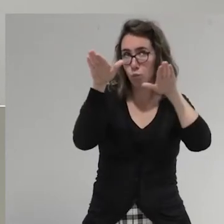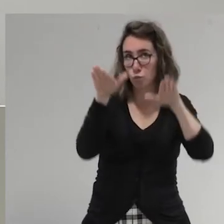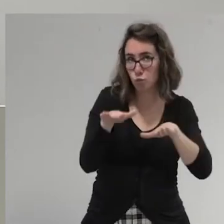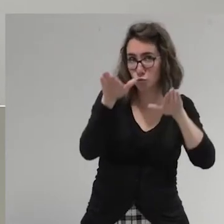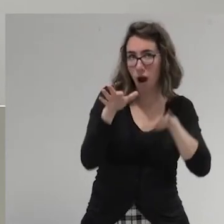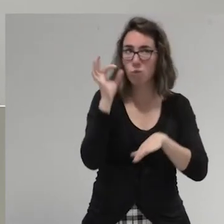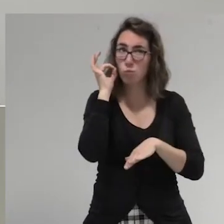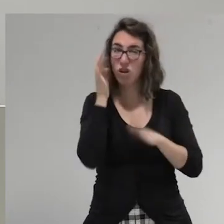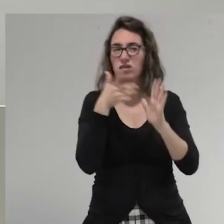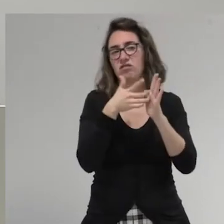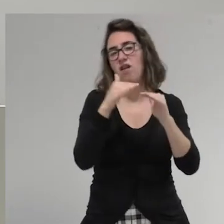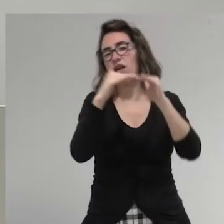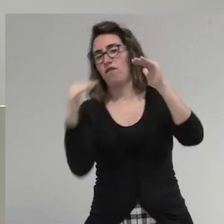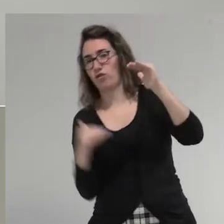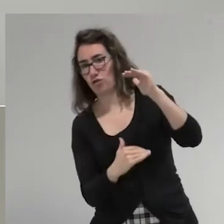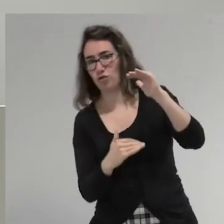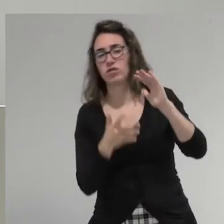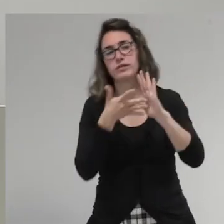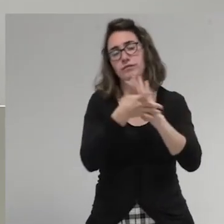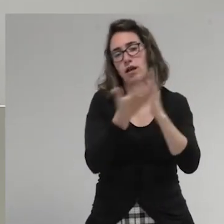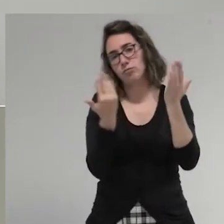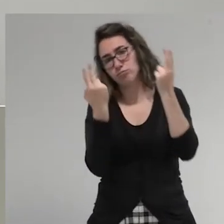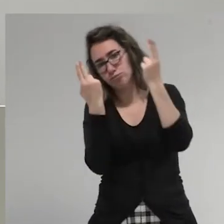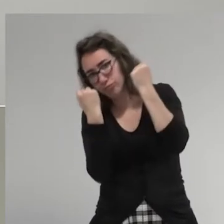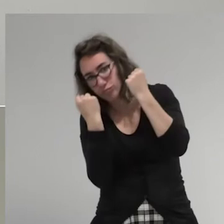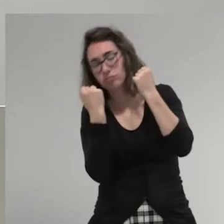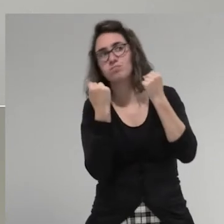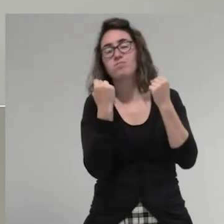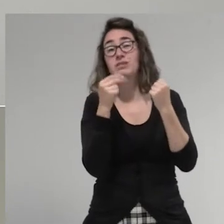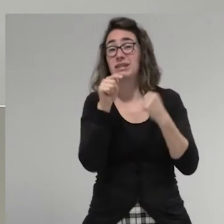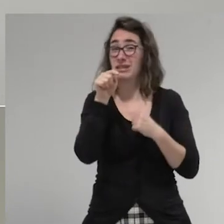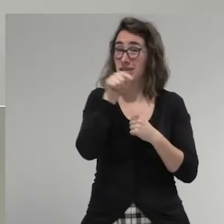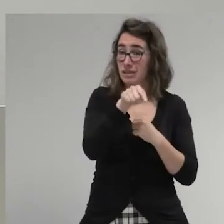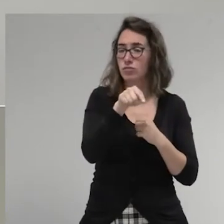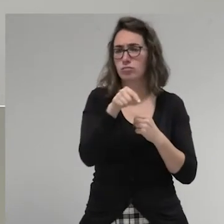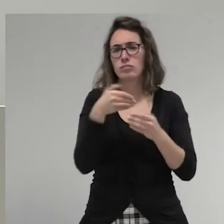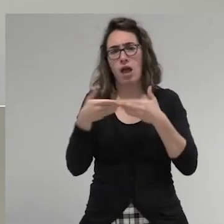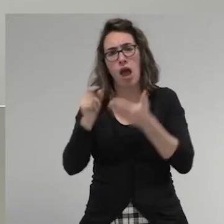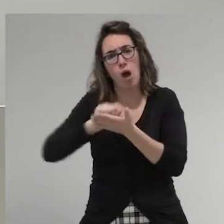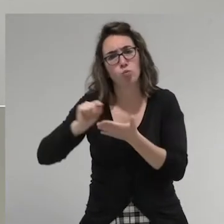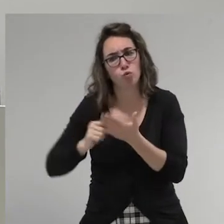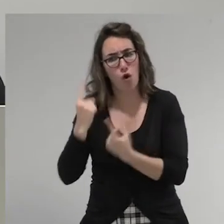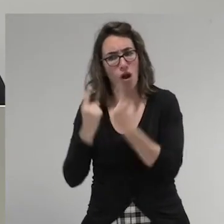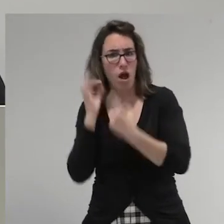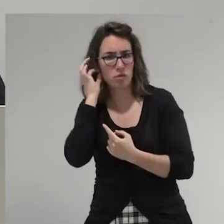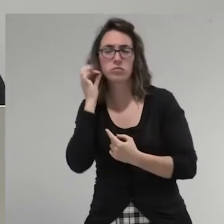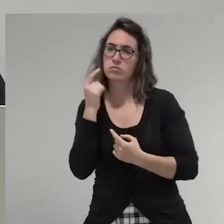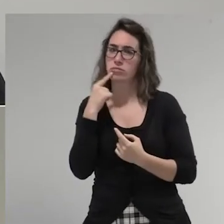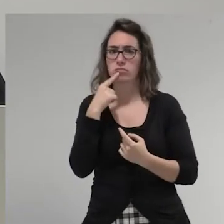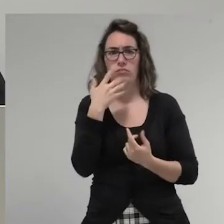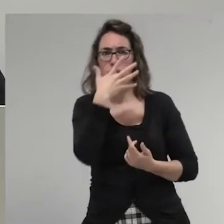mujeres inferiores, como mujeres sumisas, y eso hay autoras que incluso están denunciando